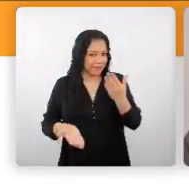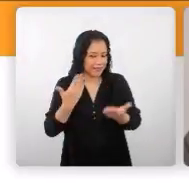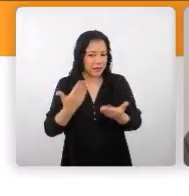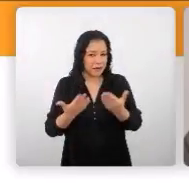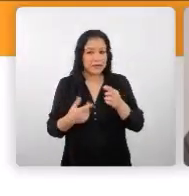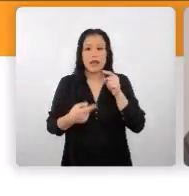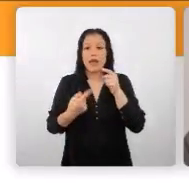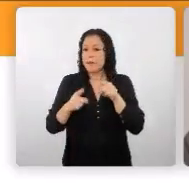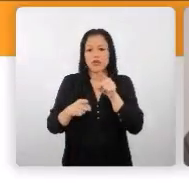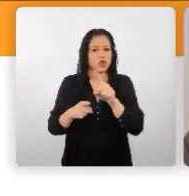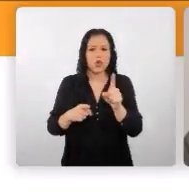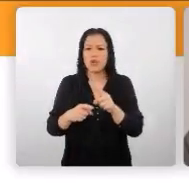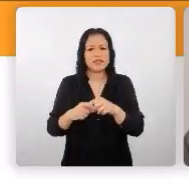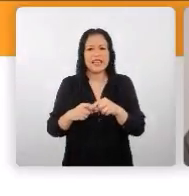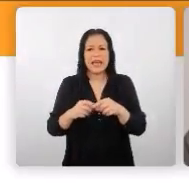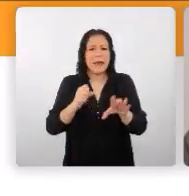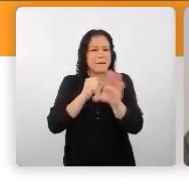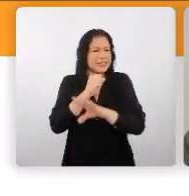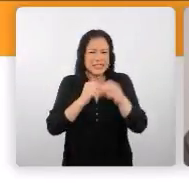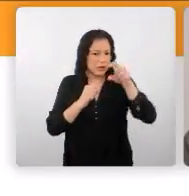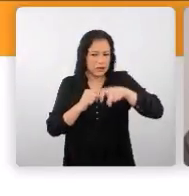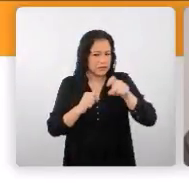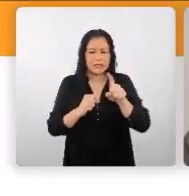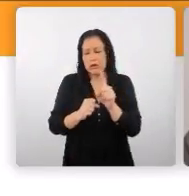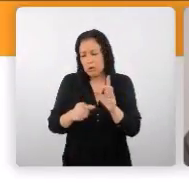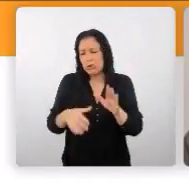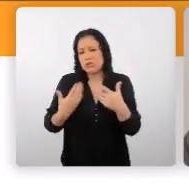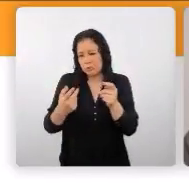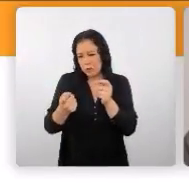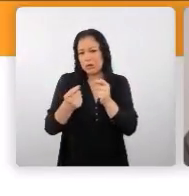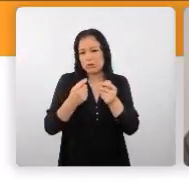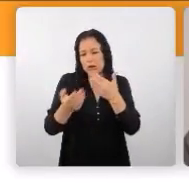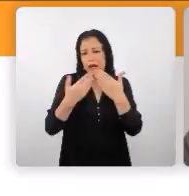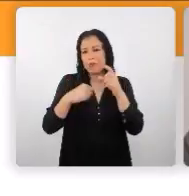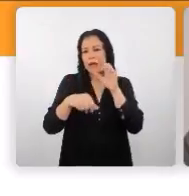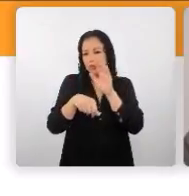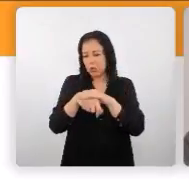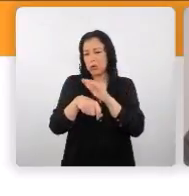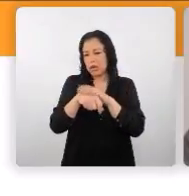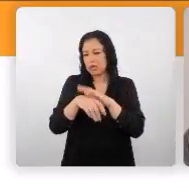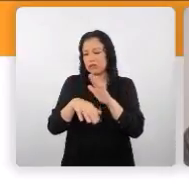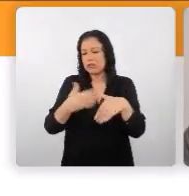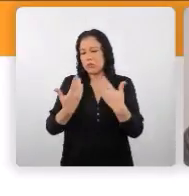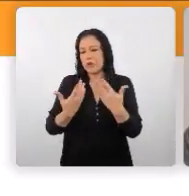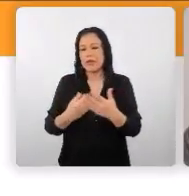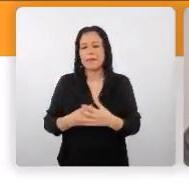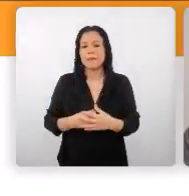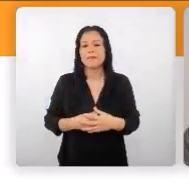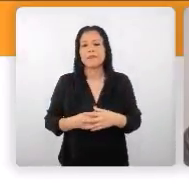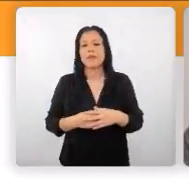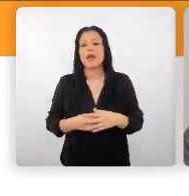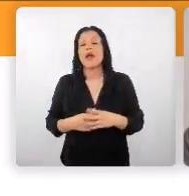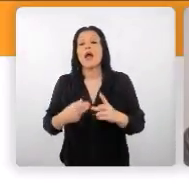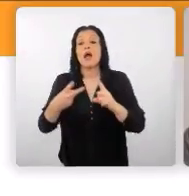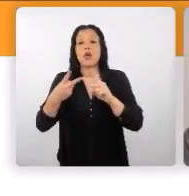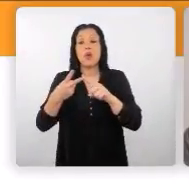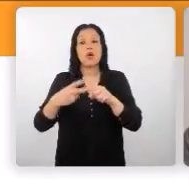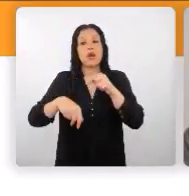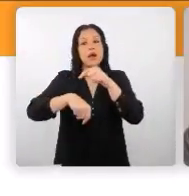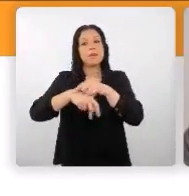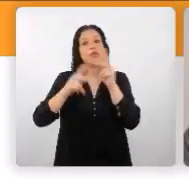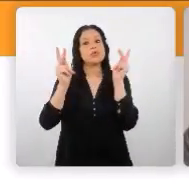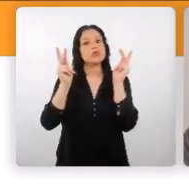esto no es indispensable y se puede manejar bastante bien con el inglés. Luego, la puntualidad y